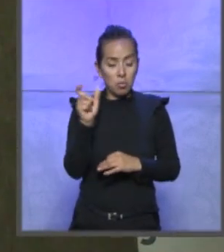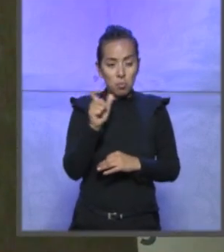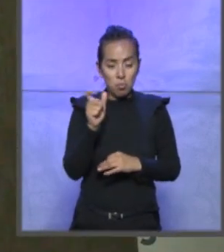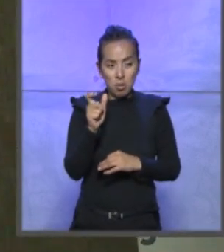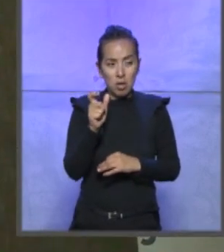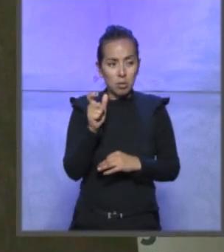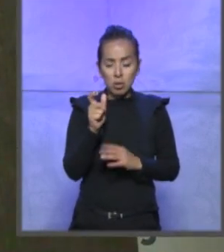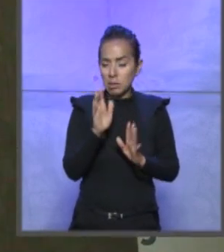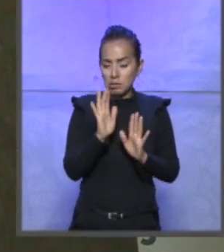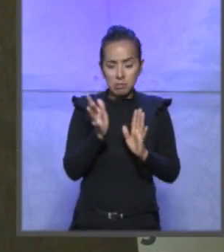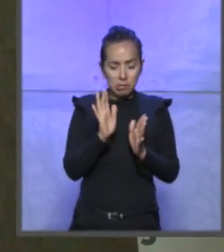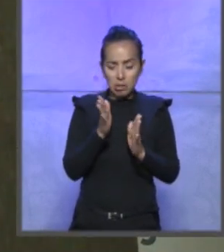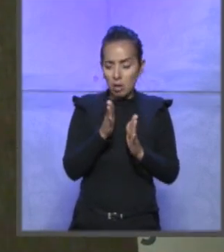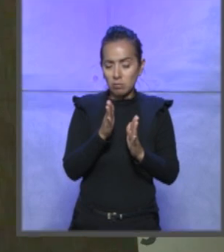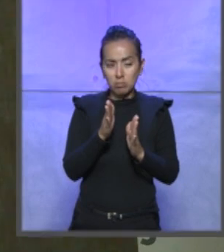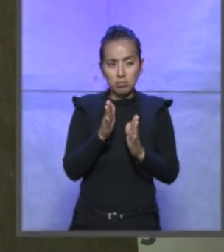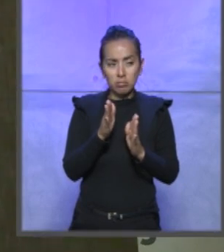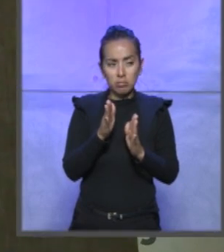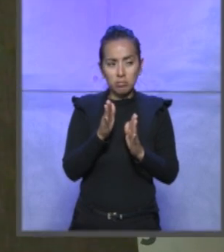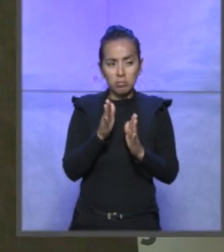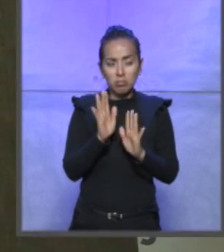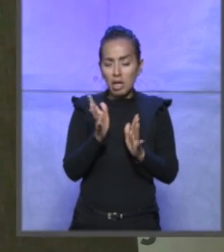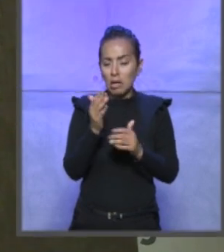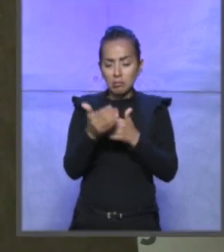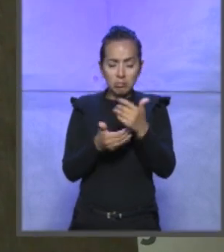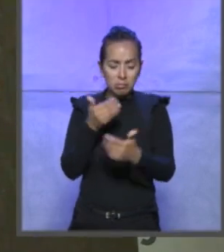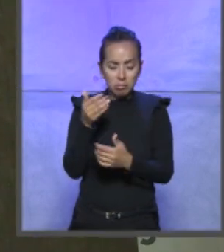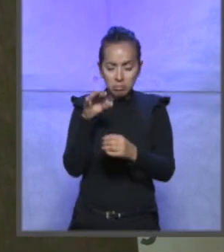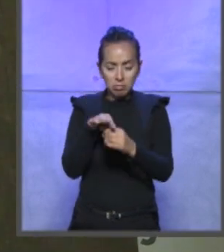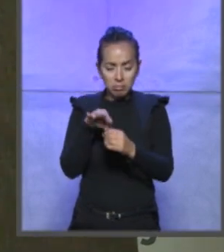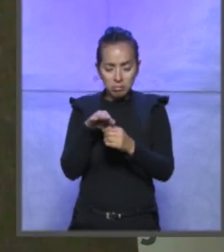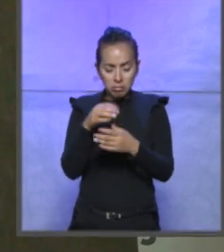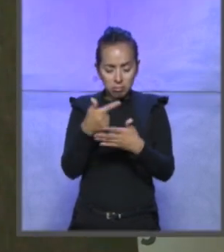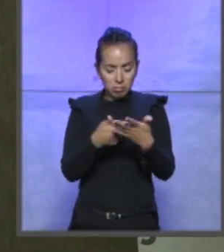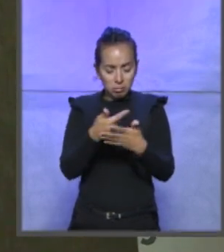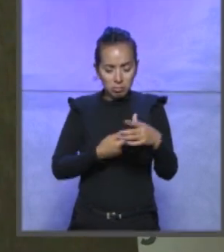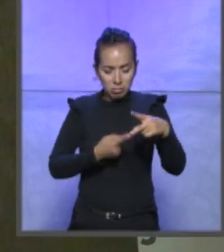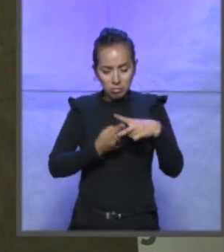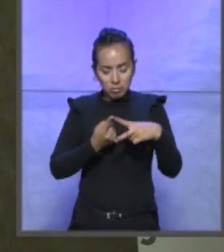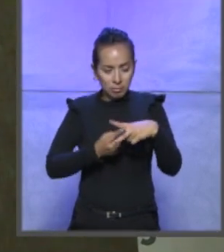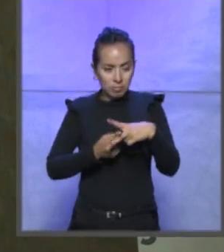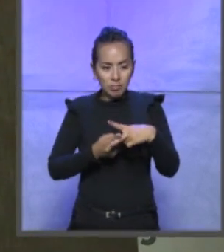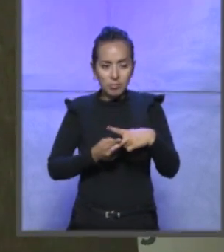cuando pasó la situación de que, ok, se hicieron los votos, el conteo. De ahí,